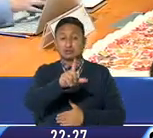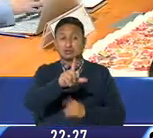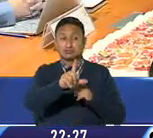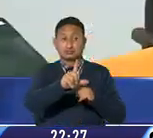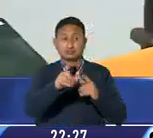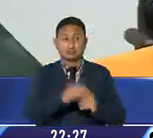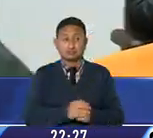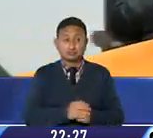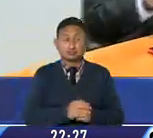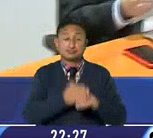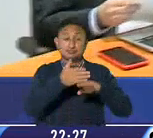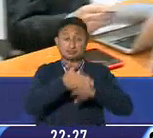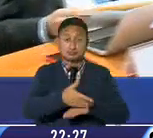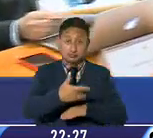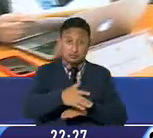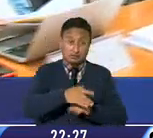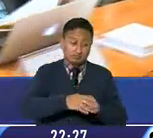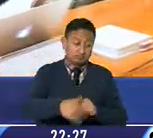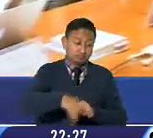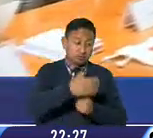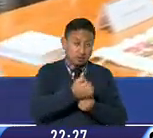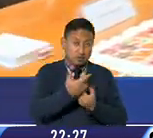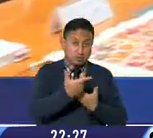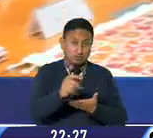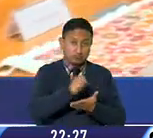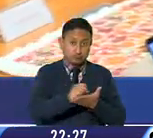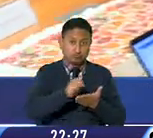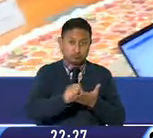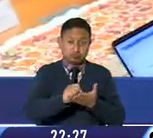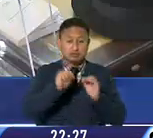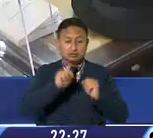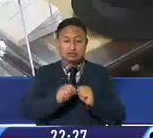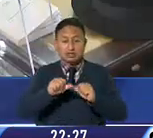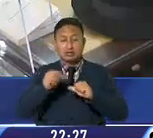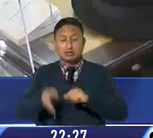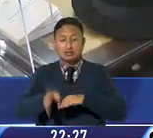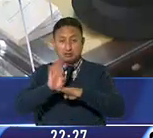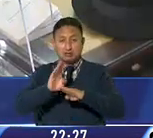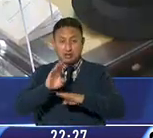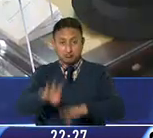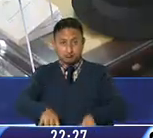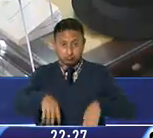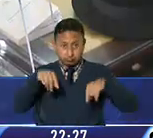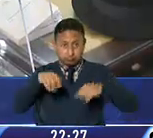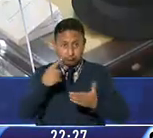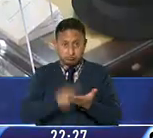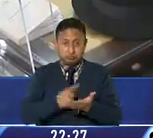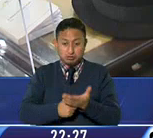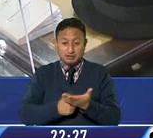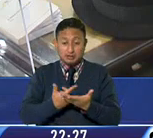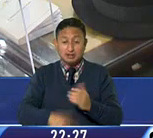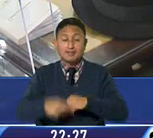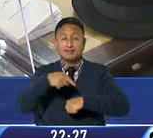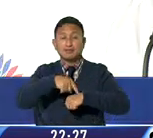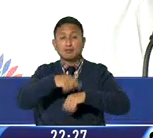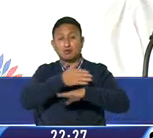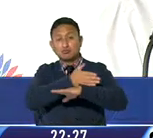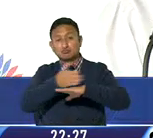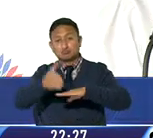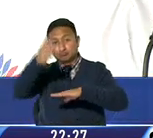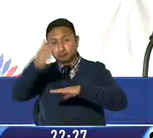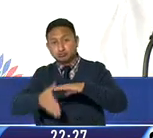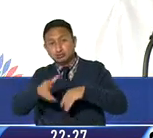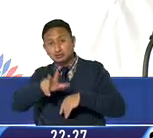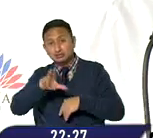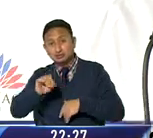CAL, quien emitirá un informe para su debate en el Pleno de la Asamblea, todo en un plazo de 30 días. El presidente está